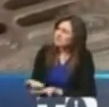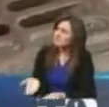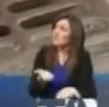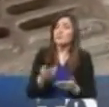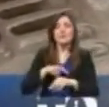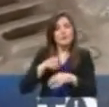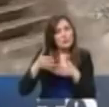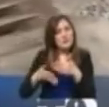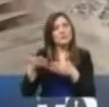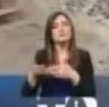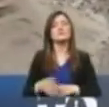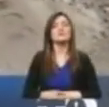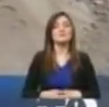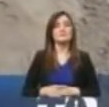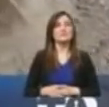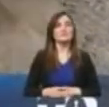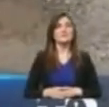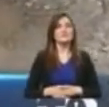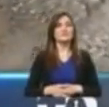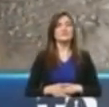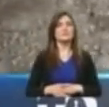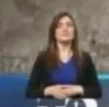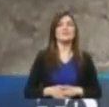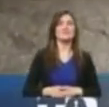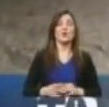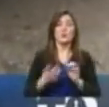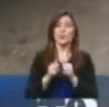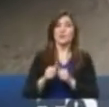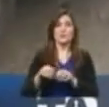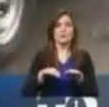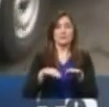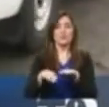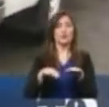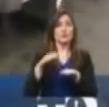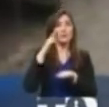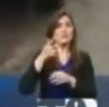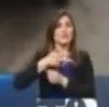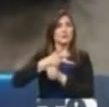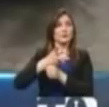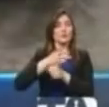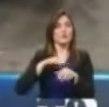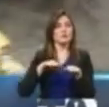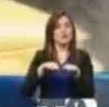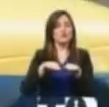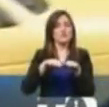los plazos que hemos nosotros determinado. Y miren ustedes el tráfico que se genera, por favor, ampliemos la